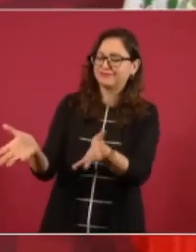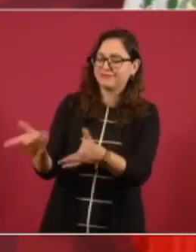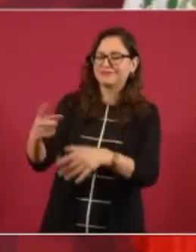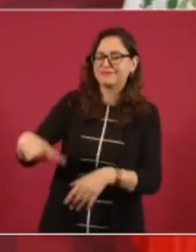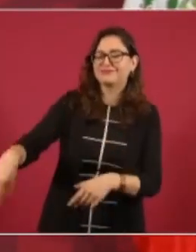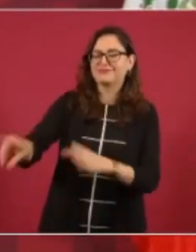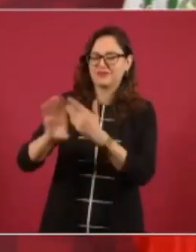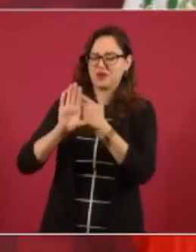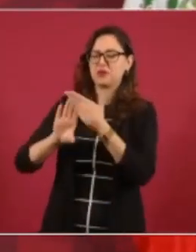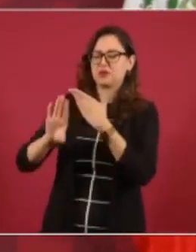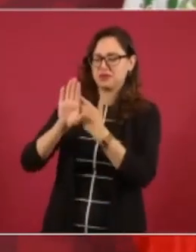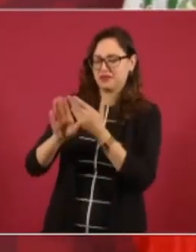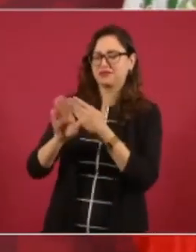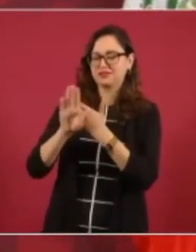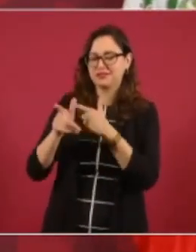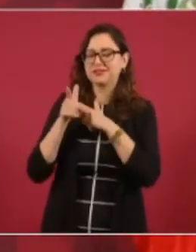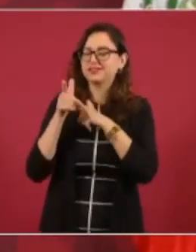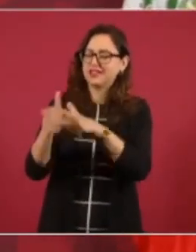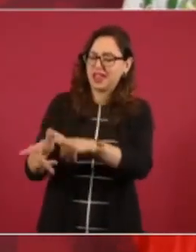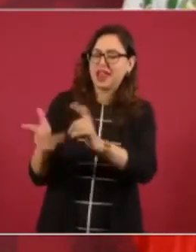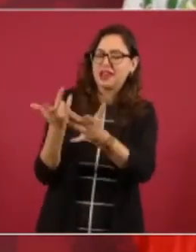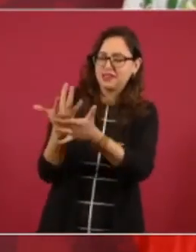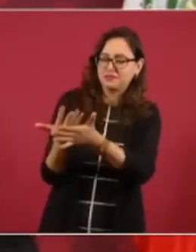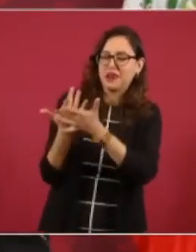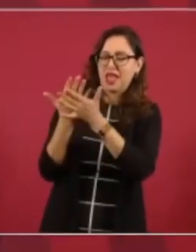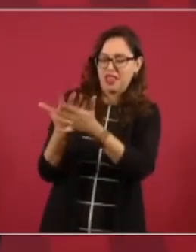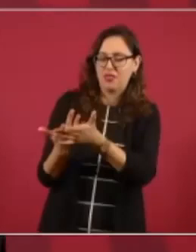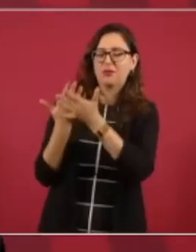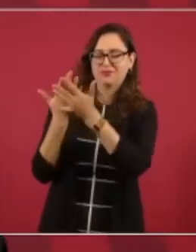Los adversarios, que dicho sea de paso,